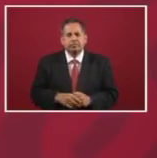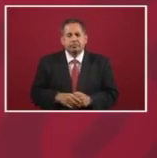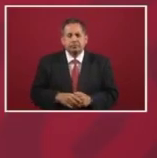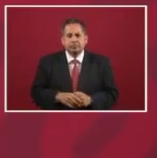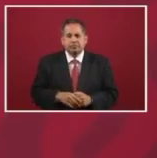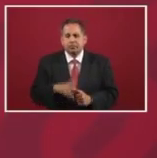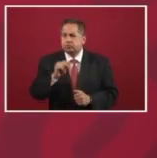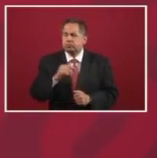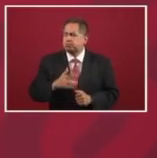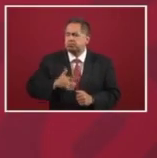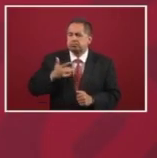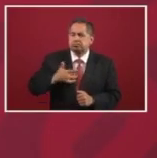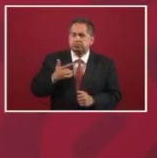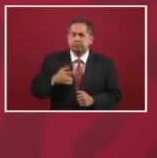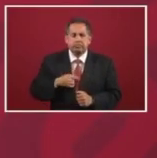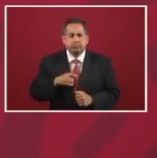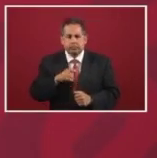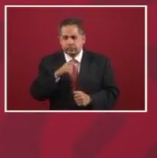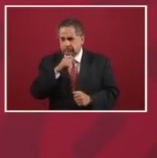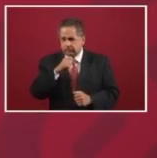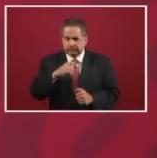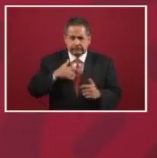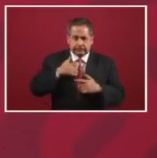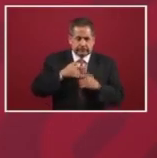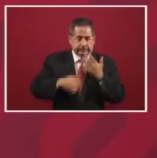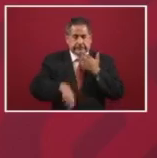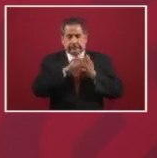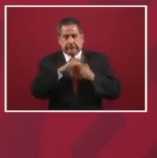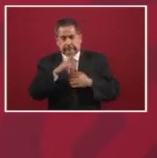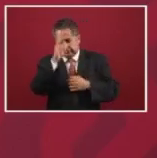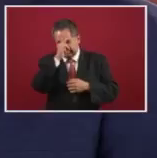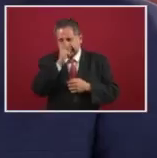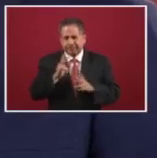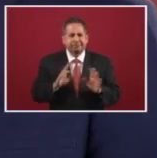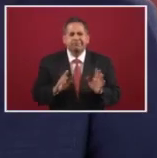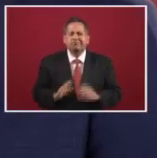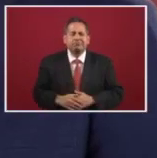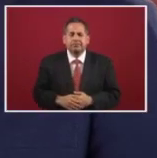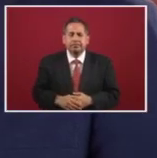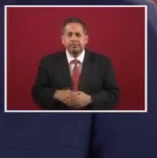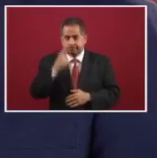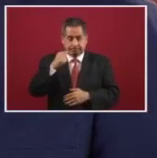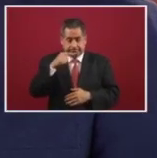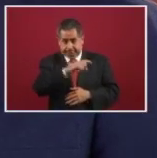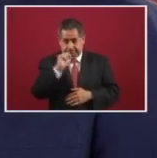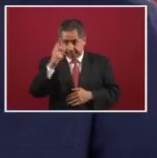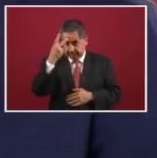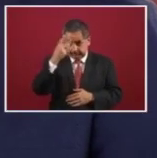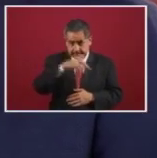No me he sentido nunca agredido. En este caso de Valles,